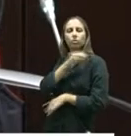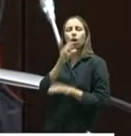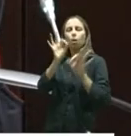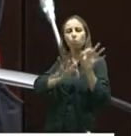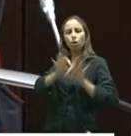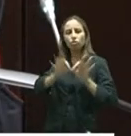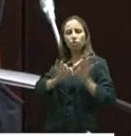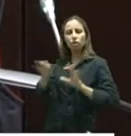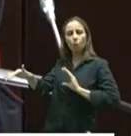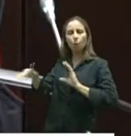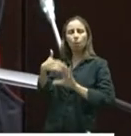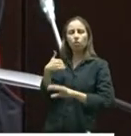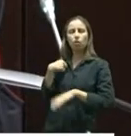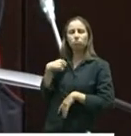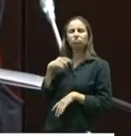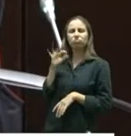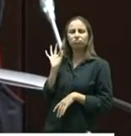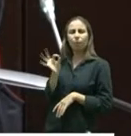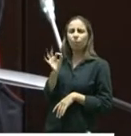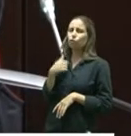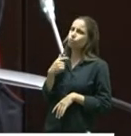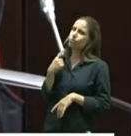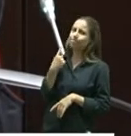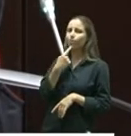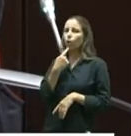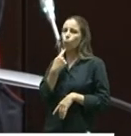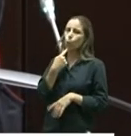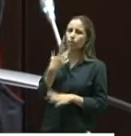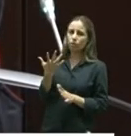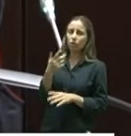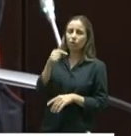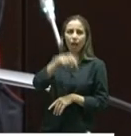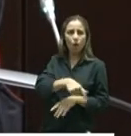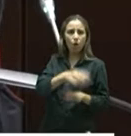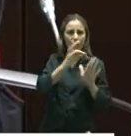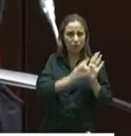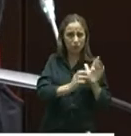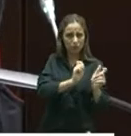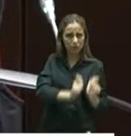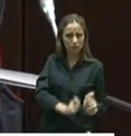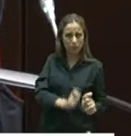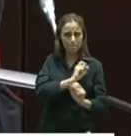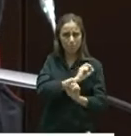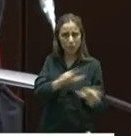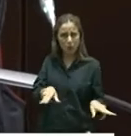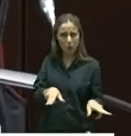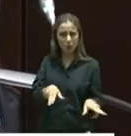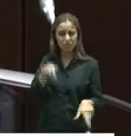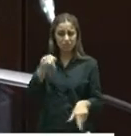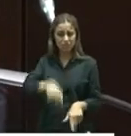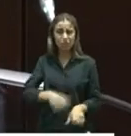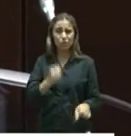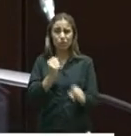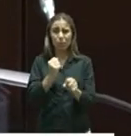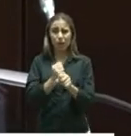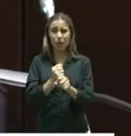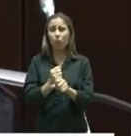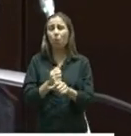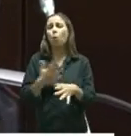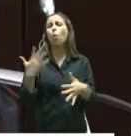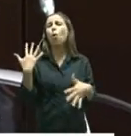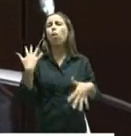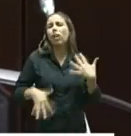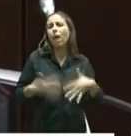Ejecutivo presidenta y nos parece sumamente irresponsable tratarlo de esta manera en forma Exprés nosotros no lo vamos a acompañar no estamos